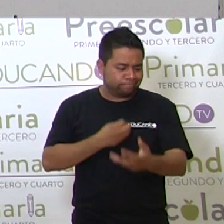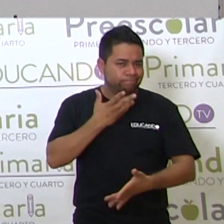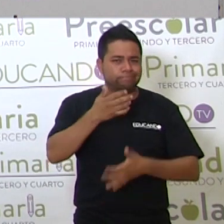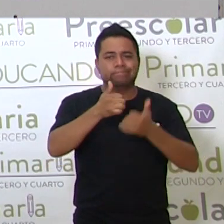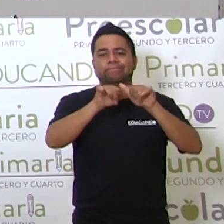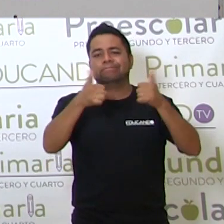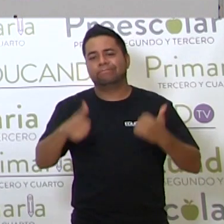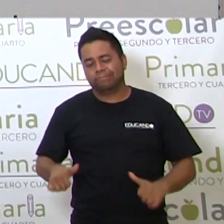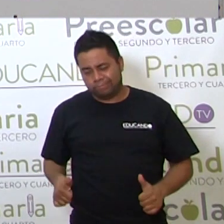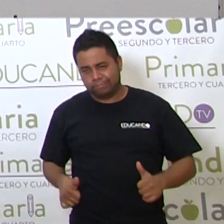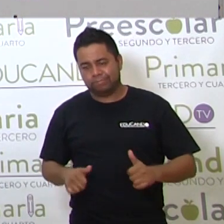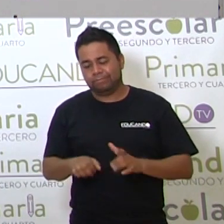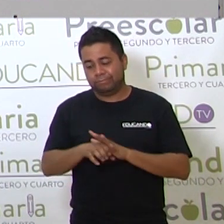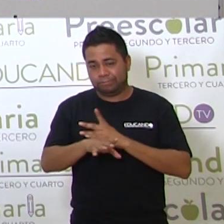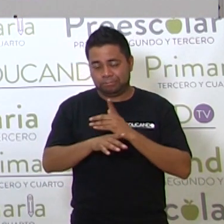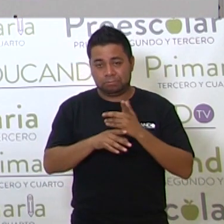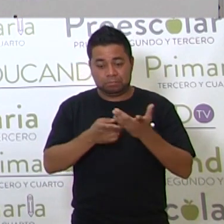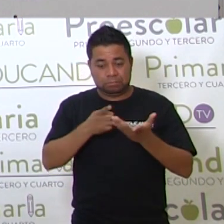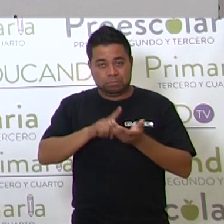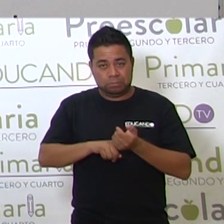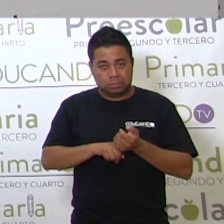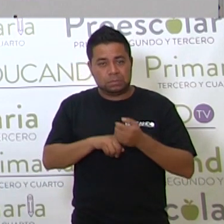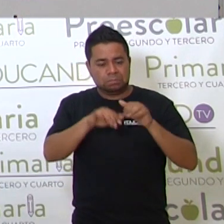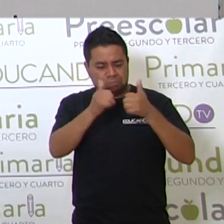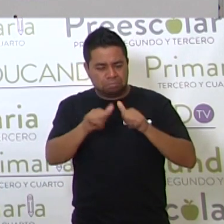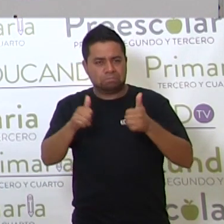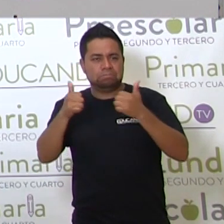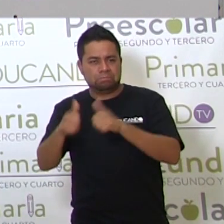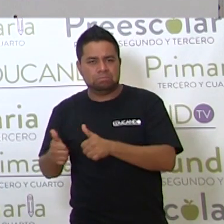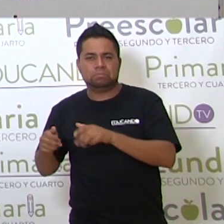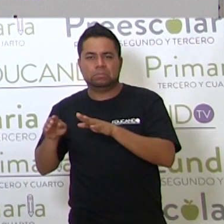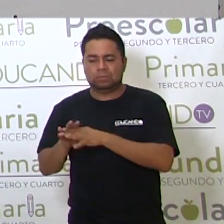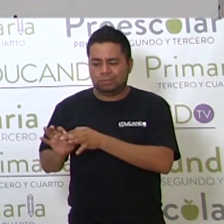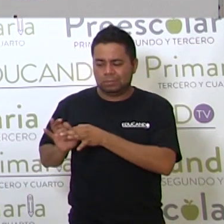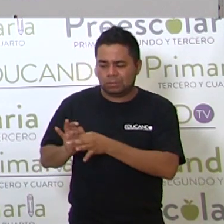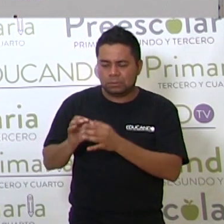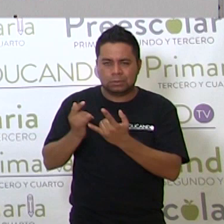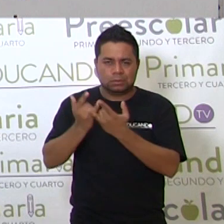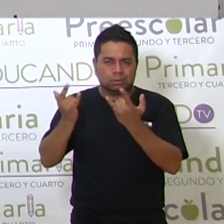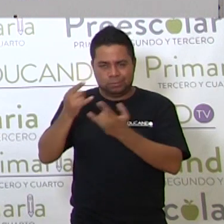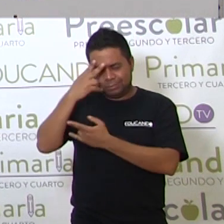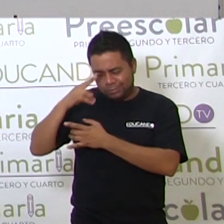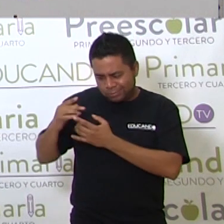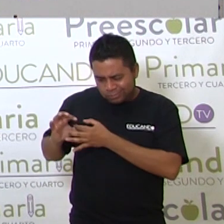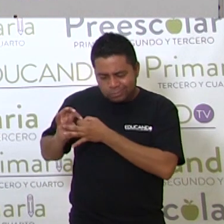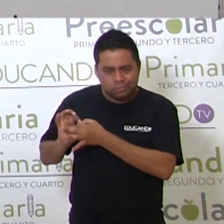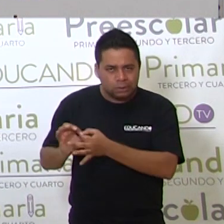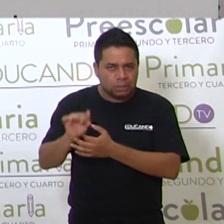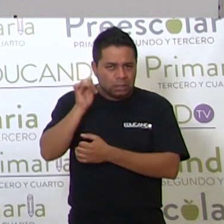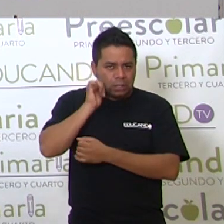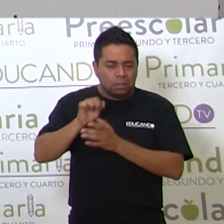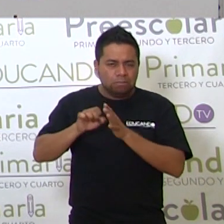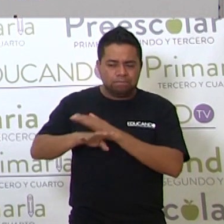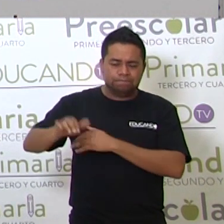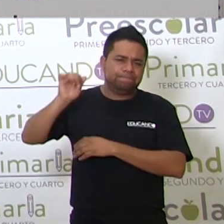artísticas. El desarrollo de estas ha caminado junto a la historia de México. El periodo